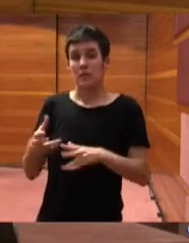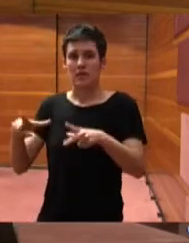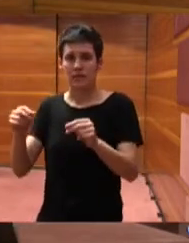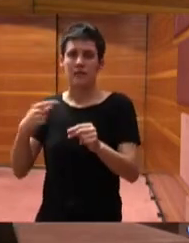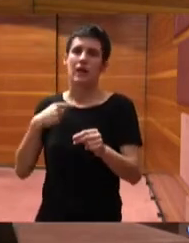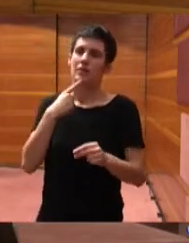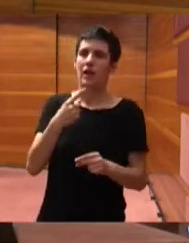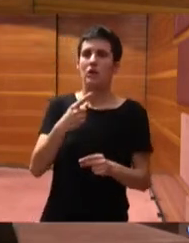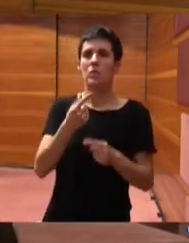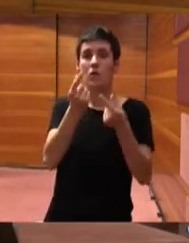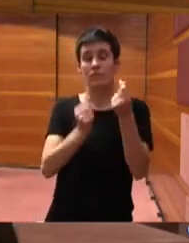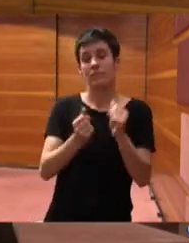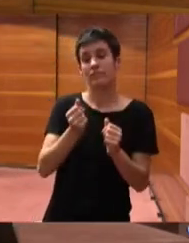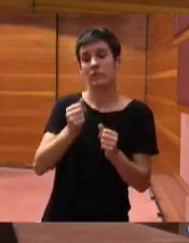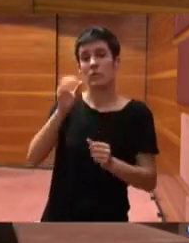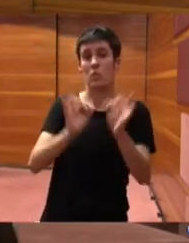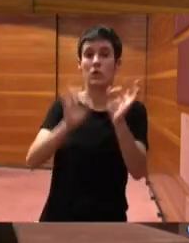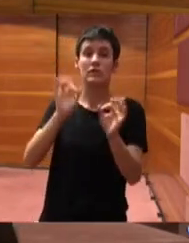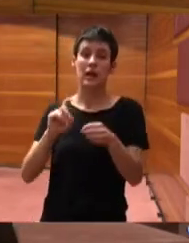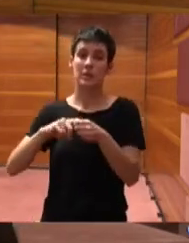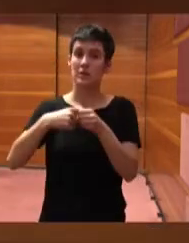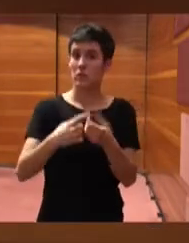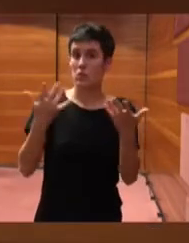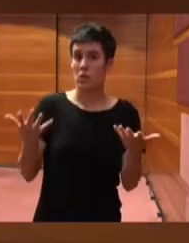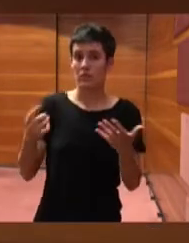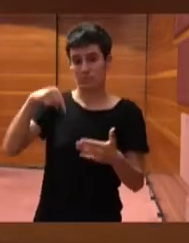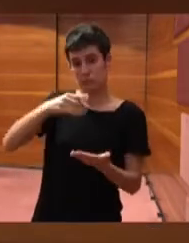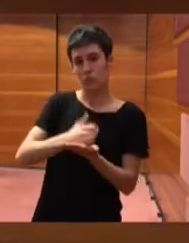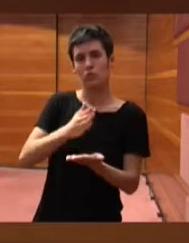globales cuantitativos de participación en este curso han sido: